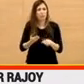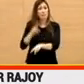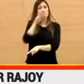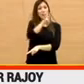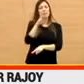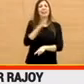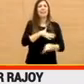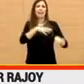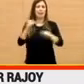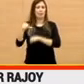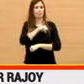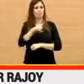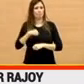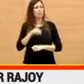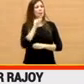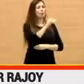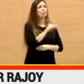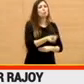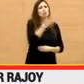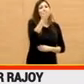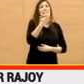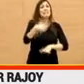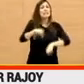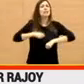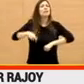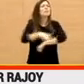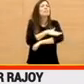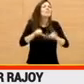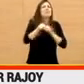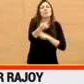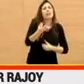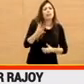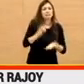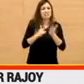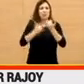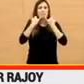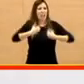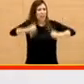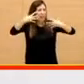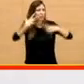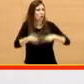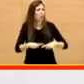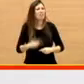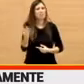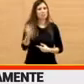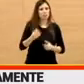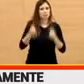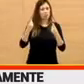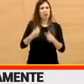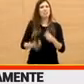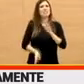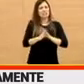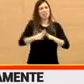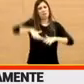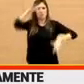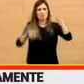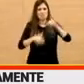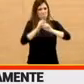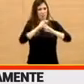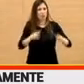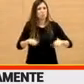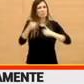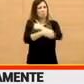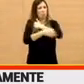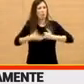Socialista si llega la investidura? ¿Qué va a pasar con el sistema eléctrico? Ese sistema eléctrico que fomenta las desigualdades, que fomenta la pobreza energética, que